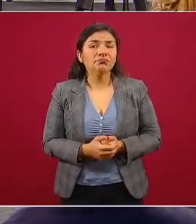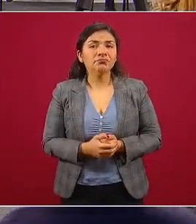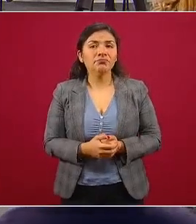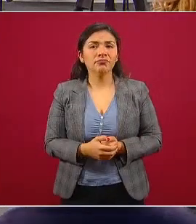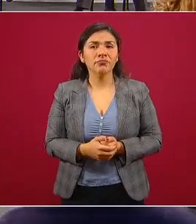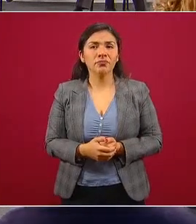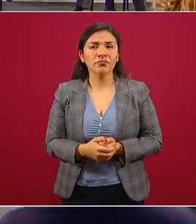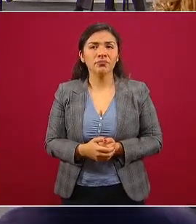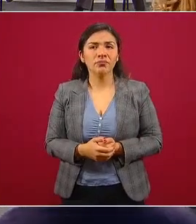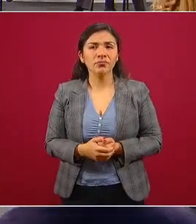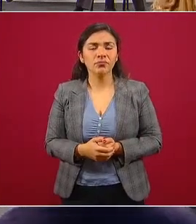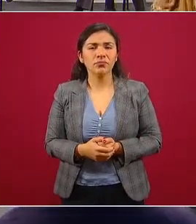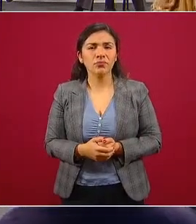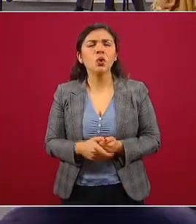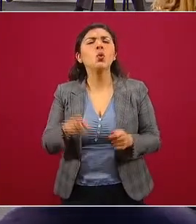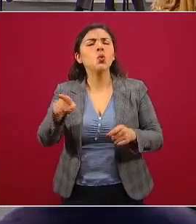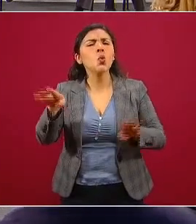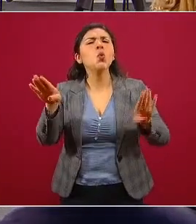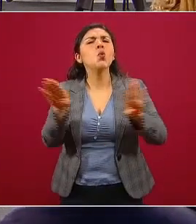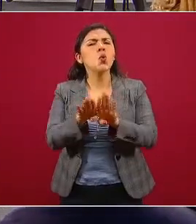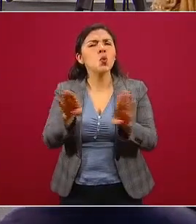¿cómo recorrieron?